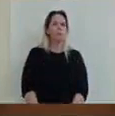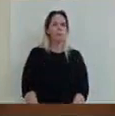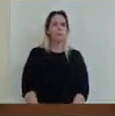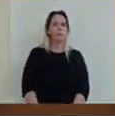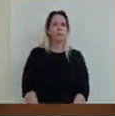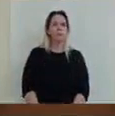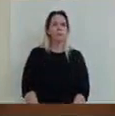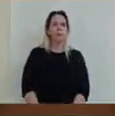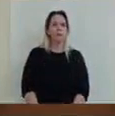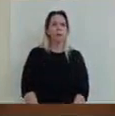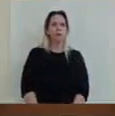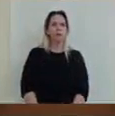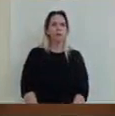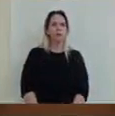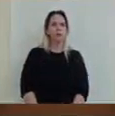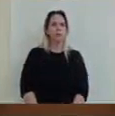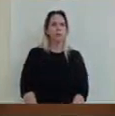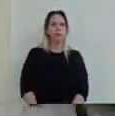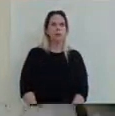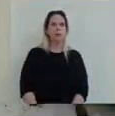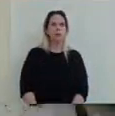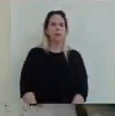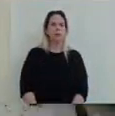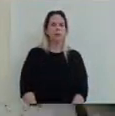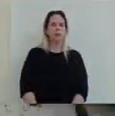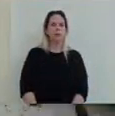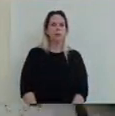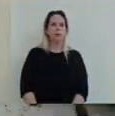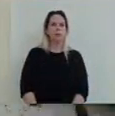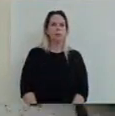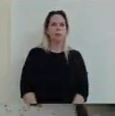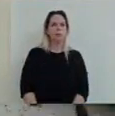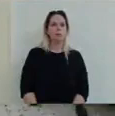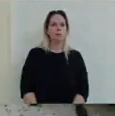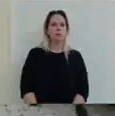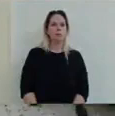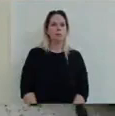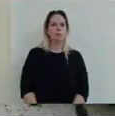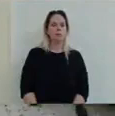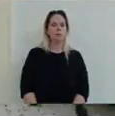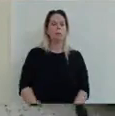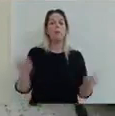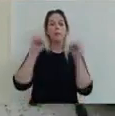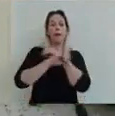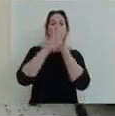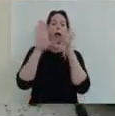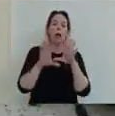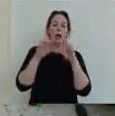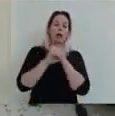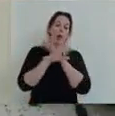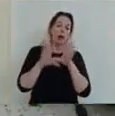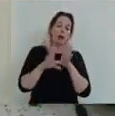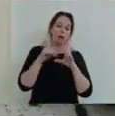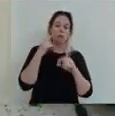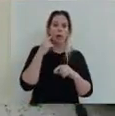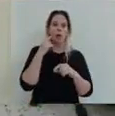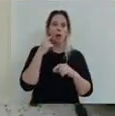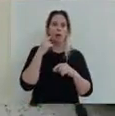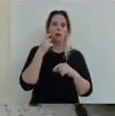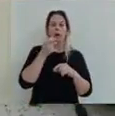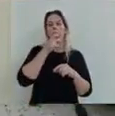aclarar esa situación, señora Presidenta. Concejal Miño. Sí, voy a aclarar qué fue lo que dije en el uso de la palabra, porque evidentemente tampoco